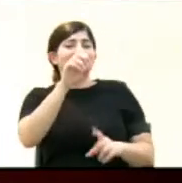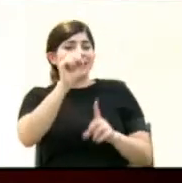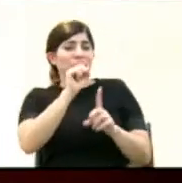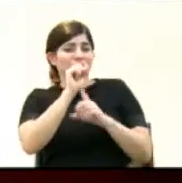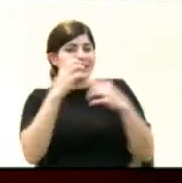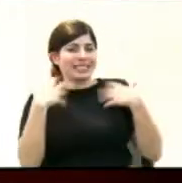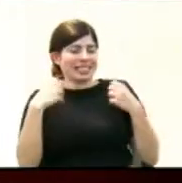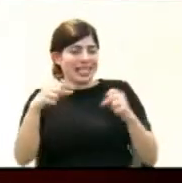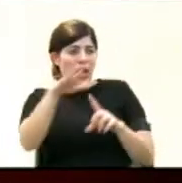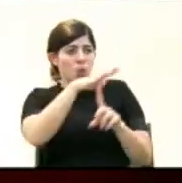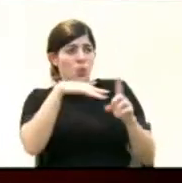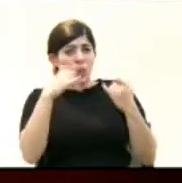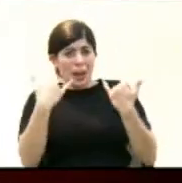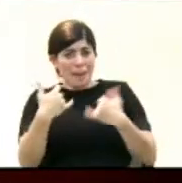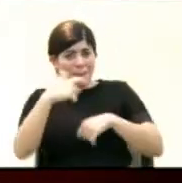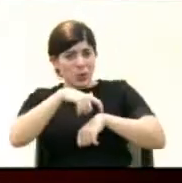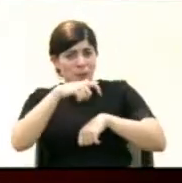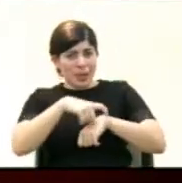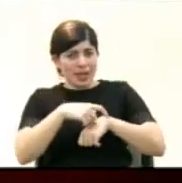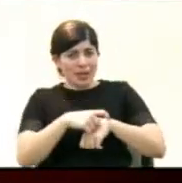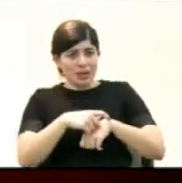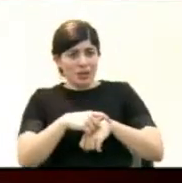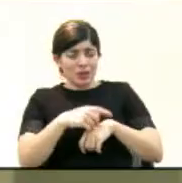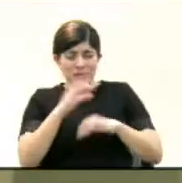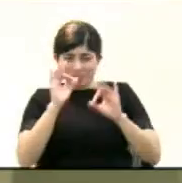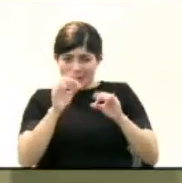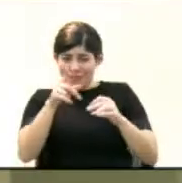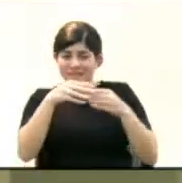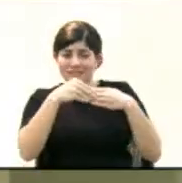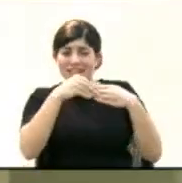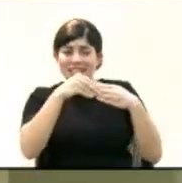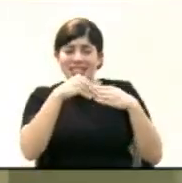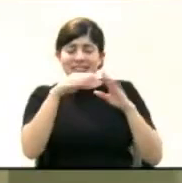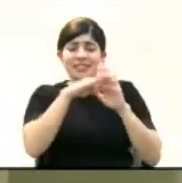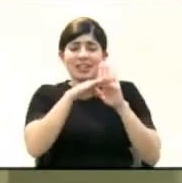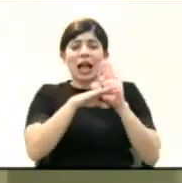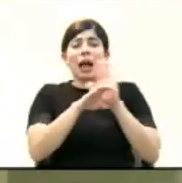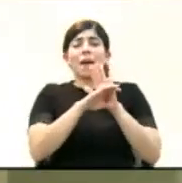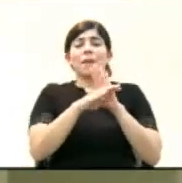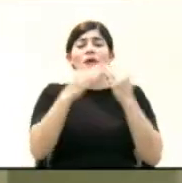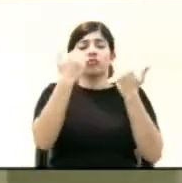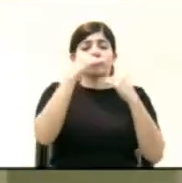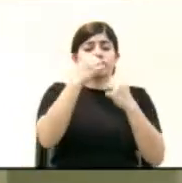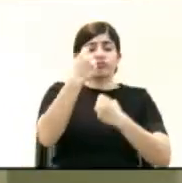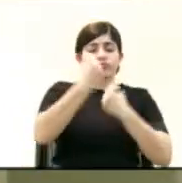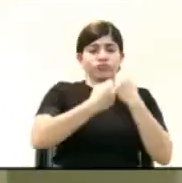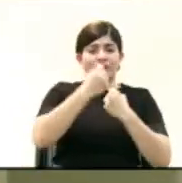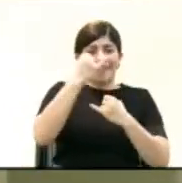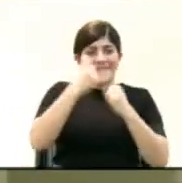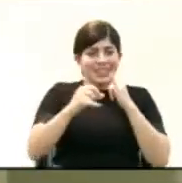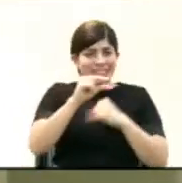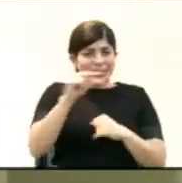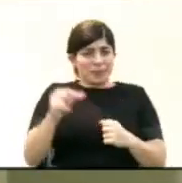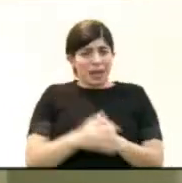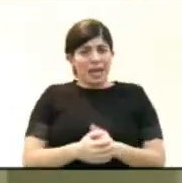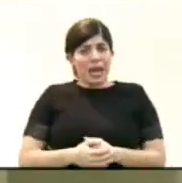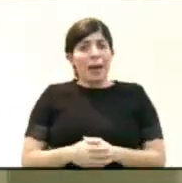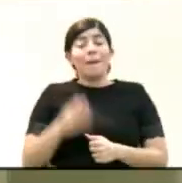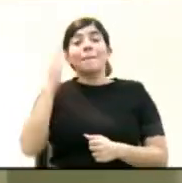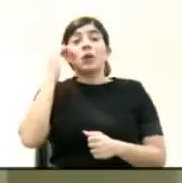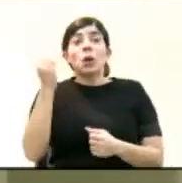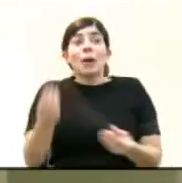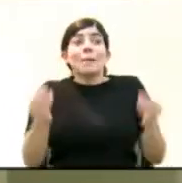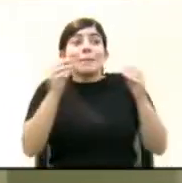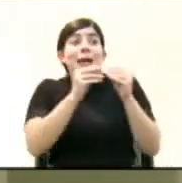panorama sanitario, ¿es el momento para flexibilizar medidas como la restricción vehicular sanitaria los fines de semana? Ya que al haber